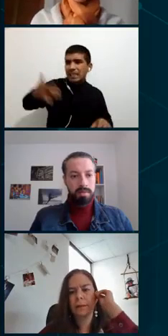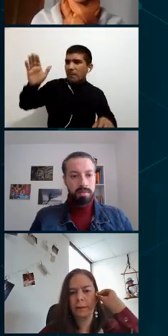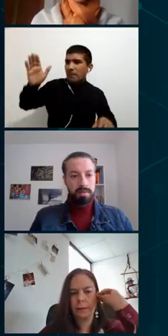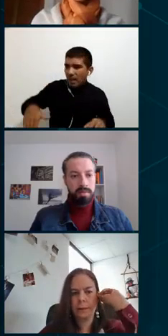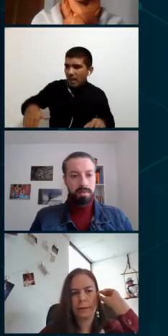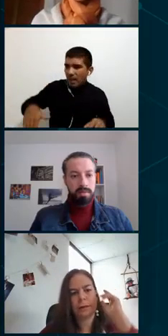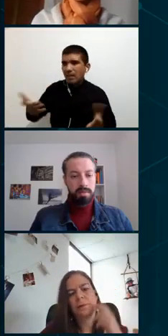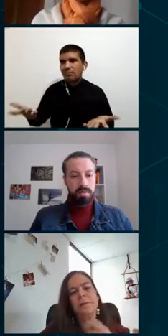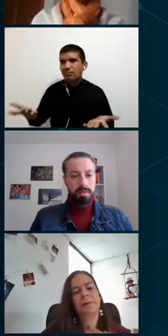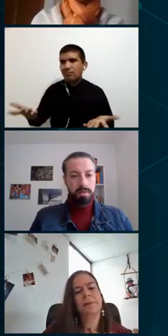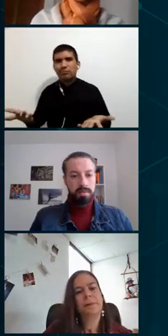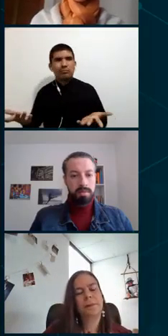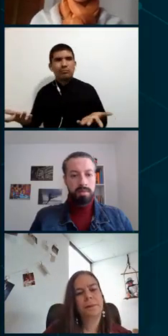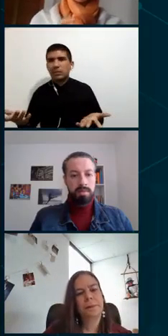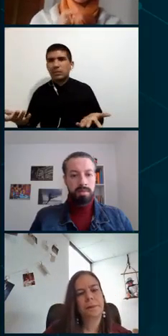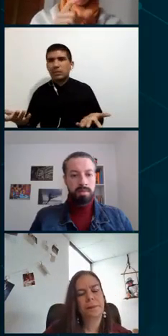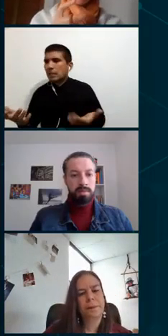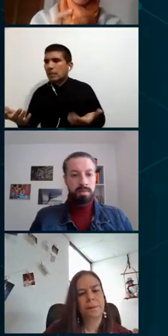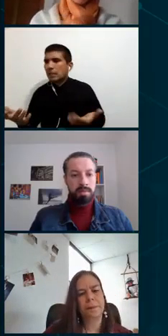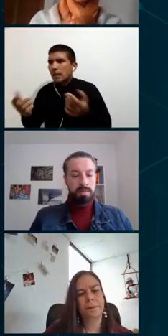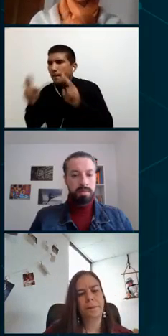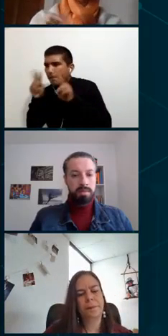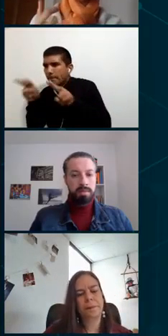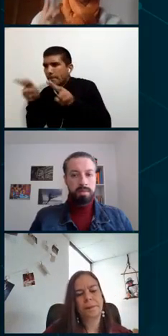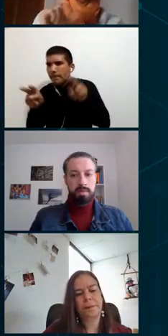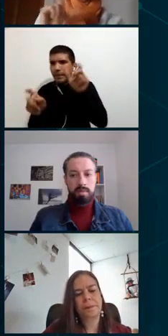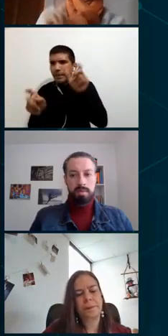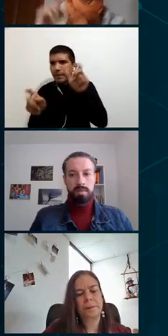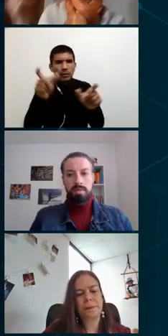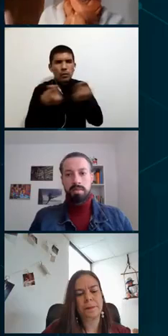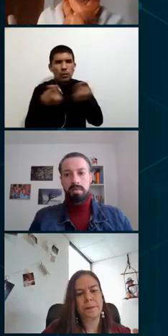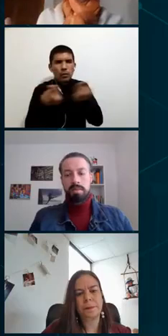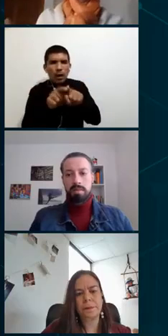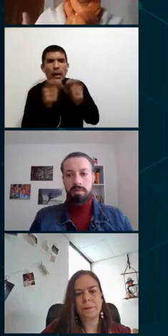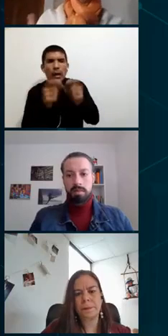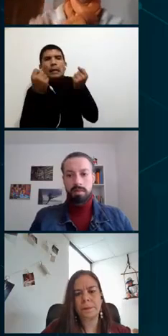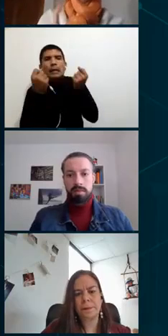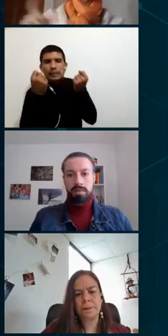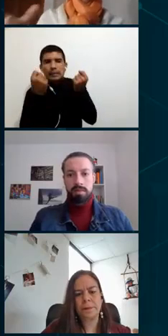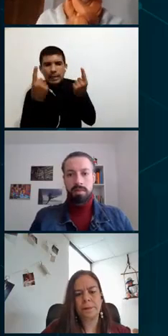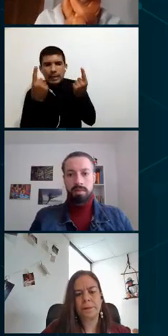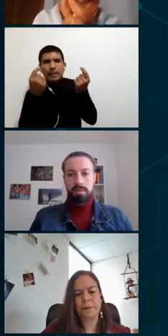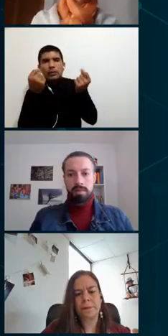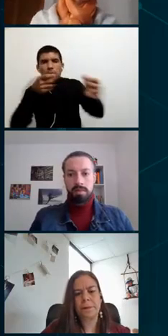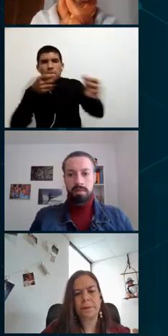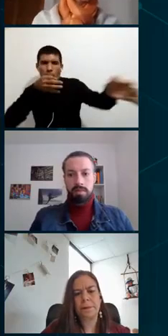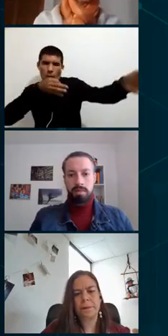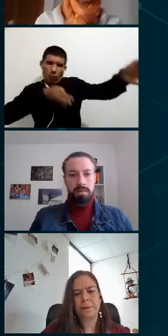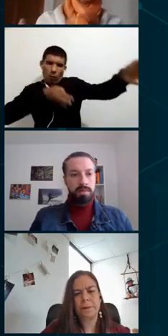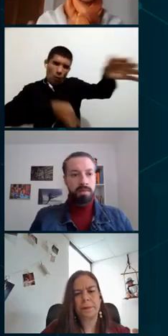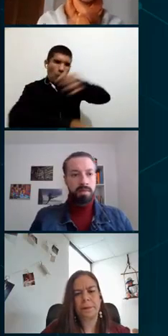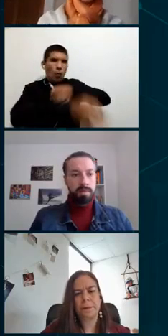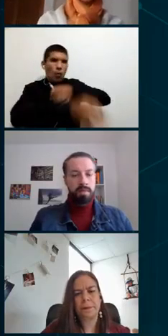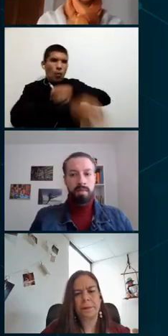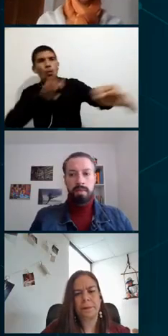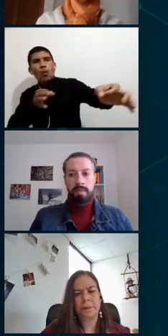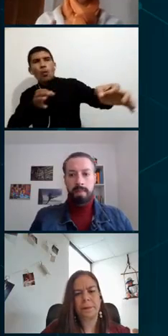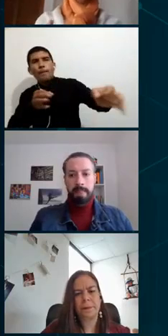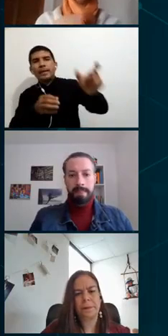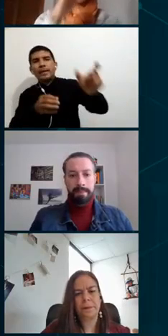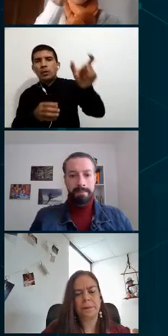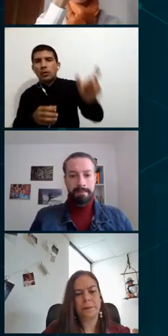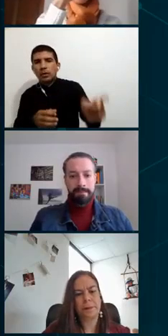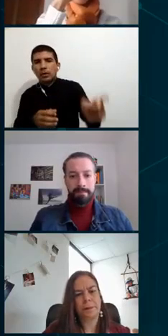Comprender, ¿cierto? Comprender, y por eso se habla de empatizar, porque para yo comprender al otro necesito ponerme en sus zapatos,